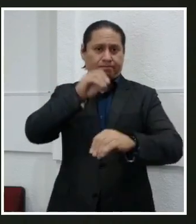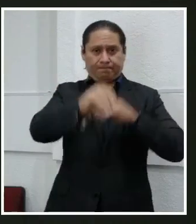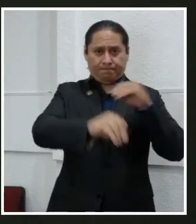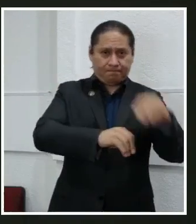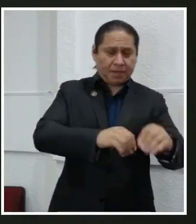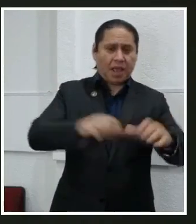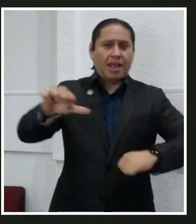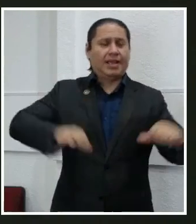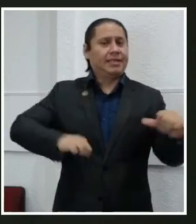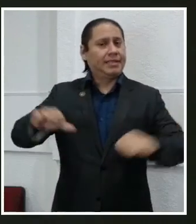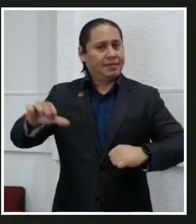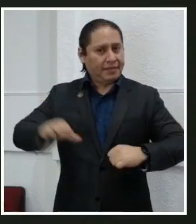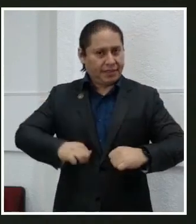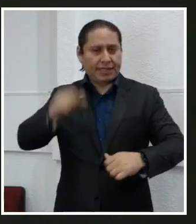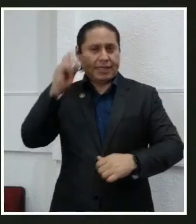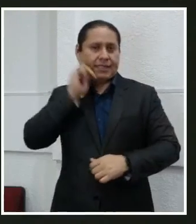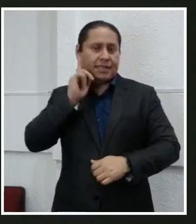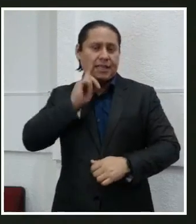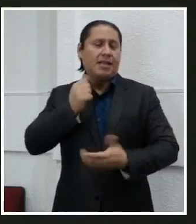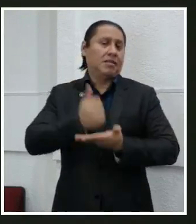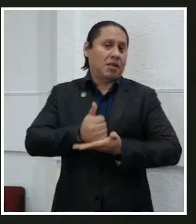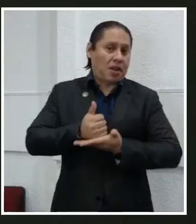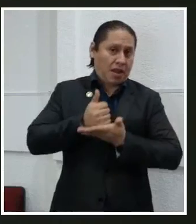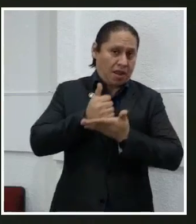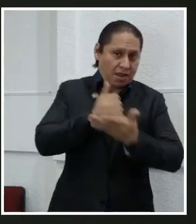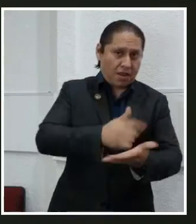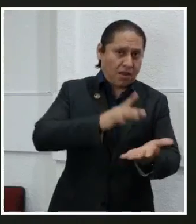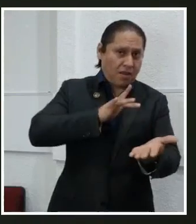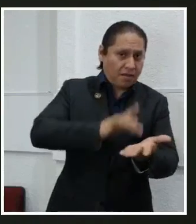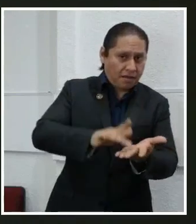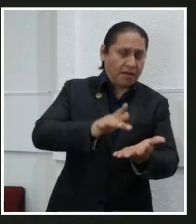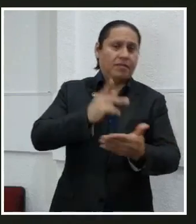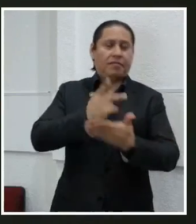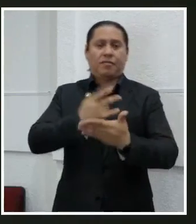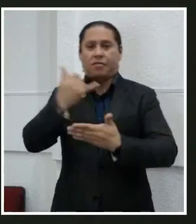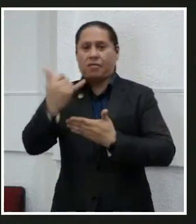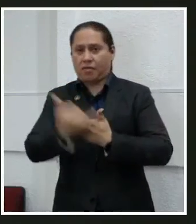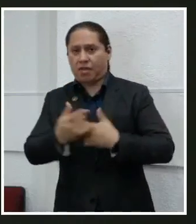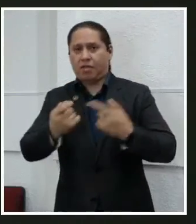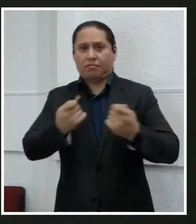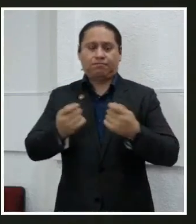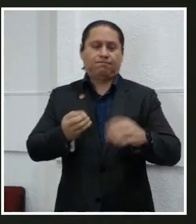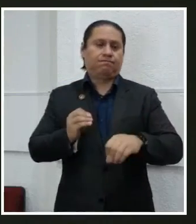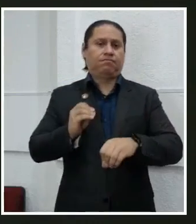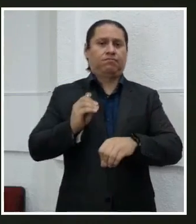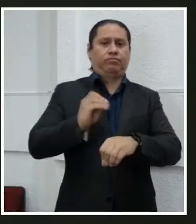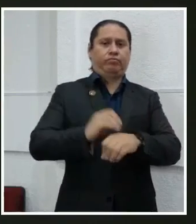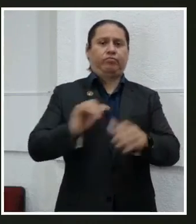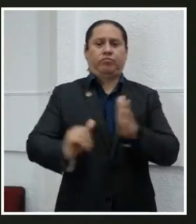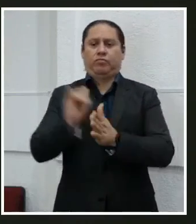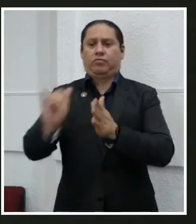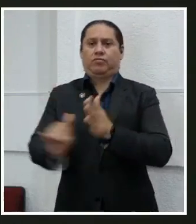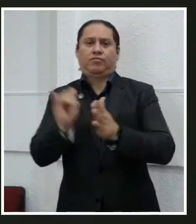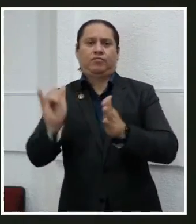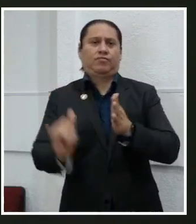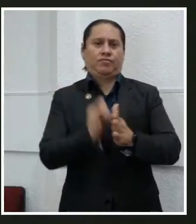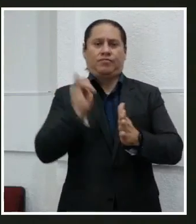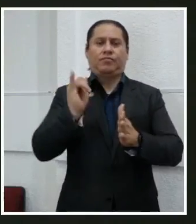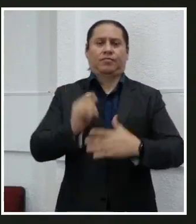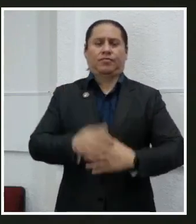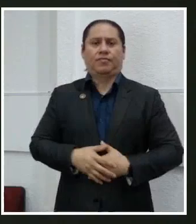implementación de acciones de perspectiva de género en la planeación y ejecución de obras públicas